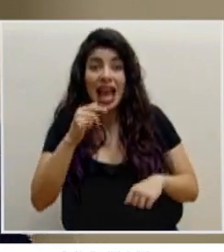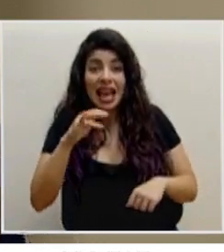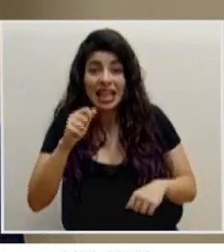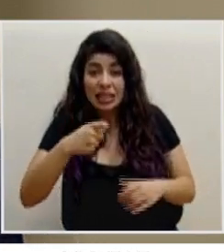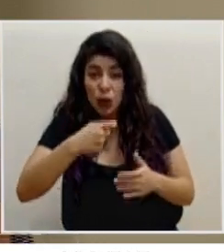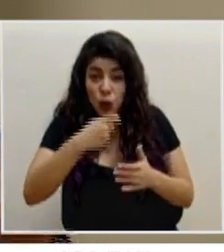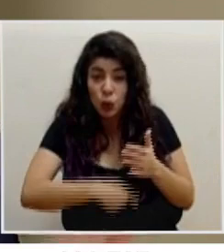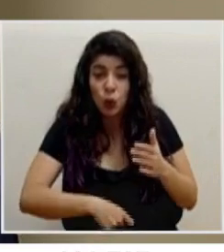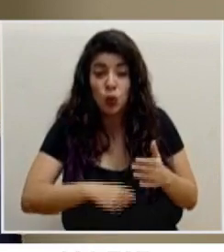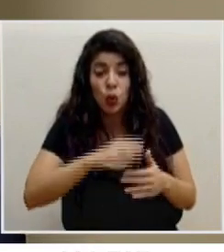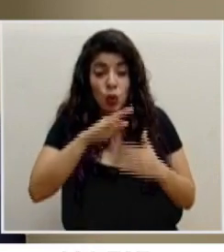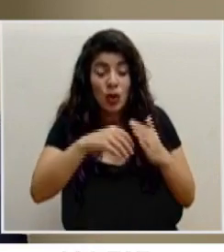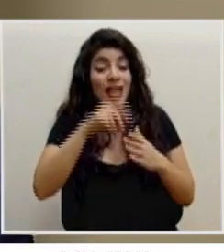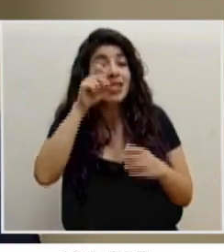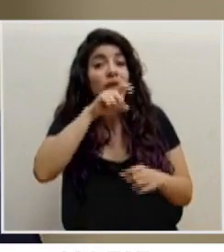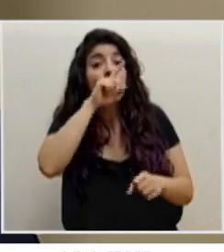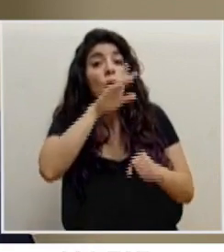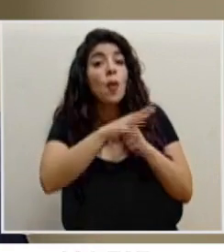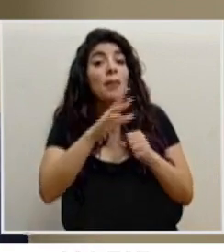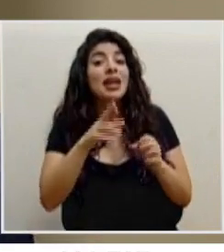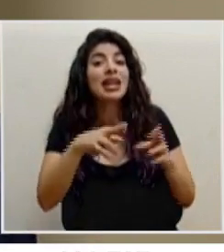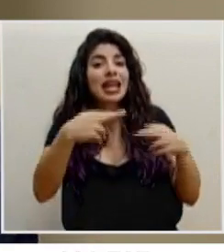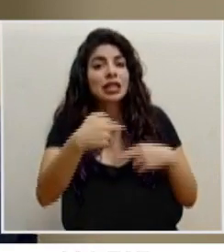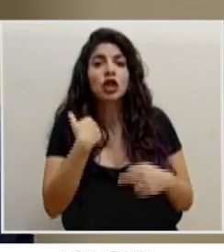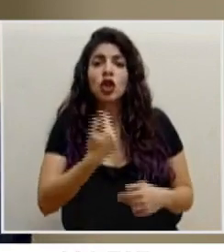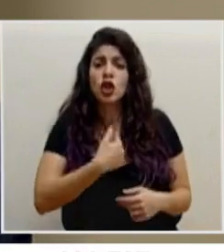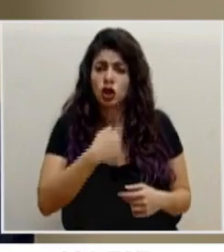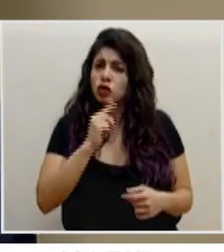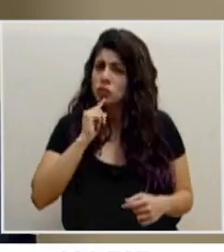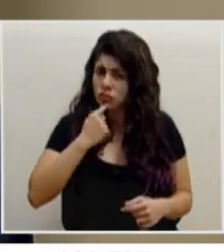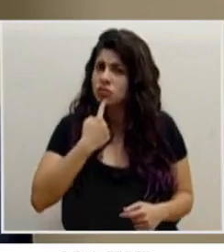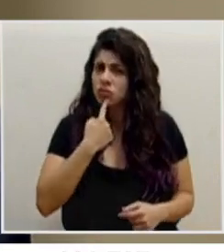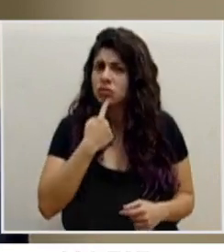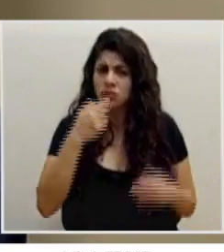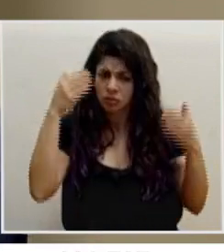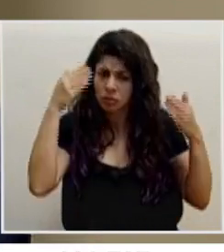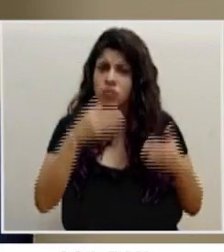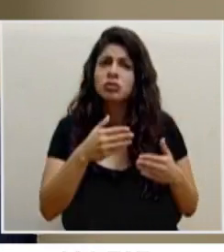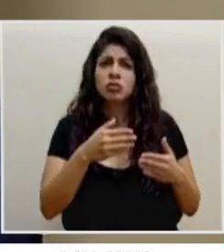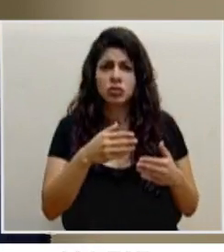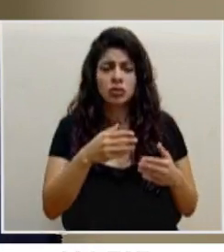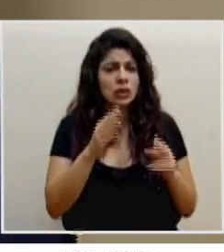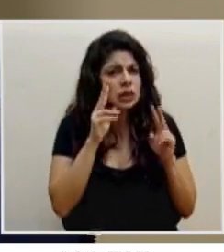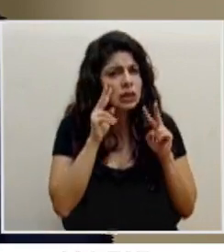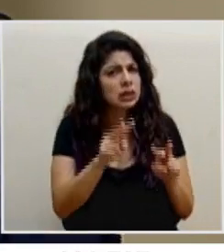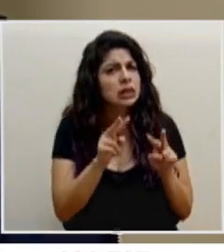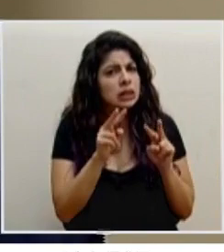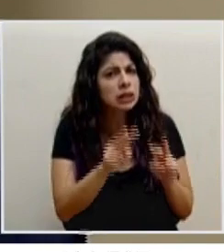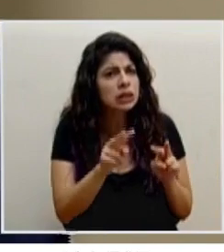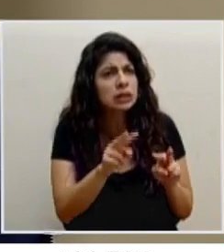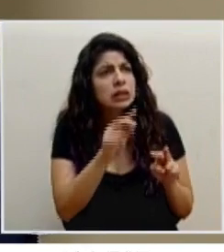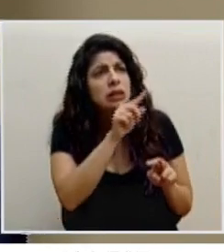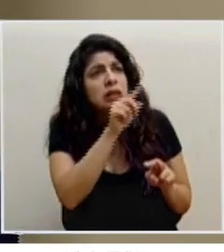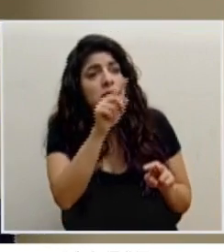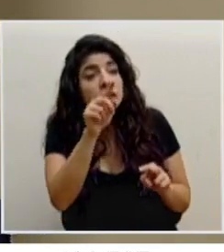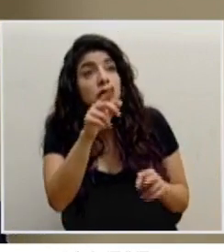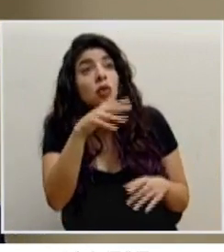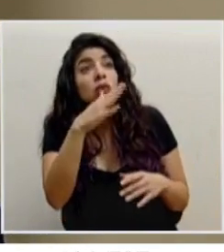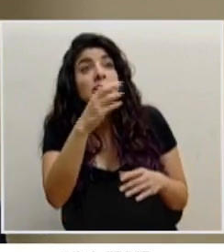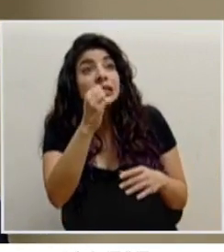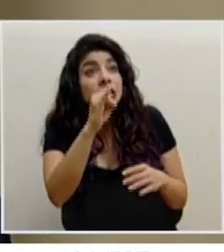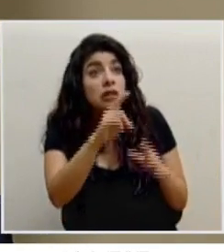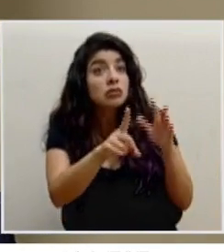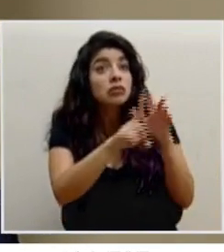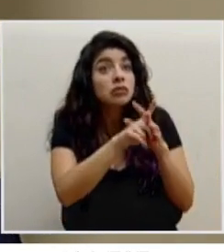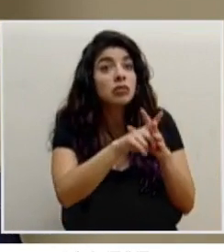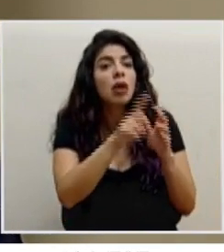estricta, que cumpla con todo, tiene que cumplir el registro. Vamos a ser diligentes en eso, absolutamente, vamos a estar súper atentos para que se pueda poner en